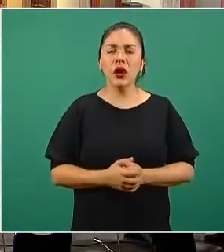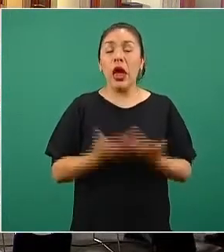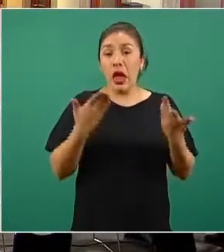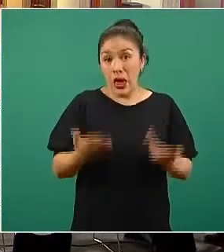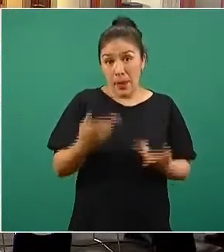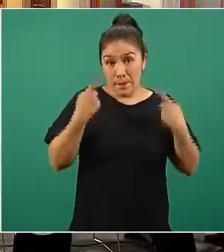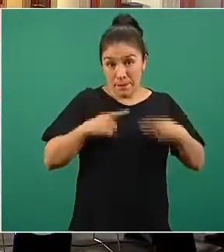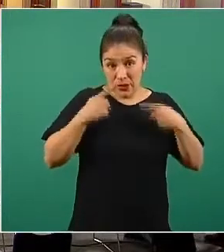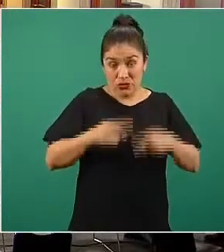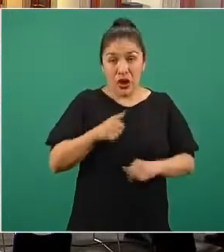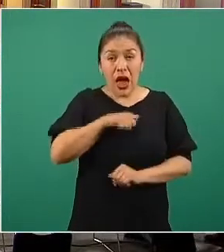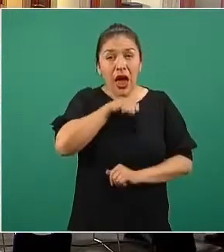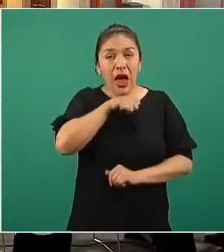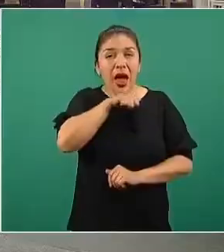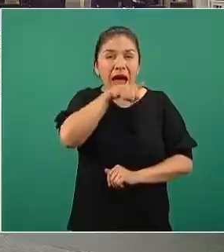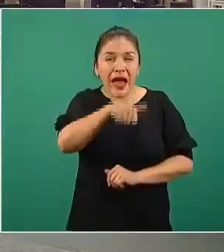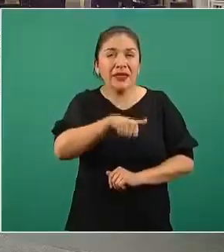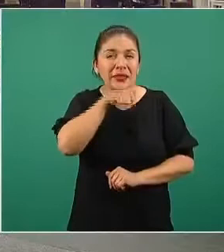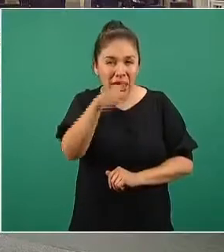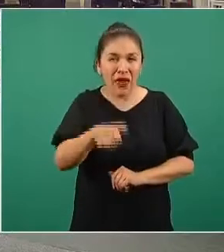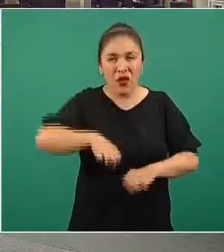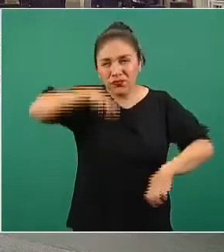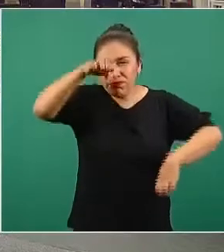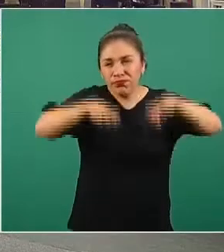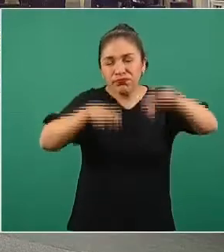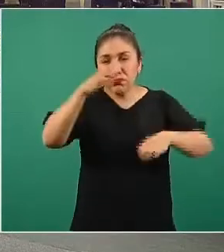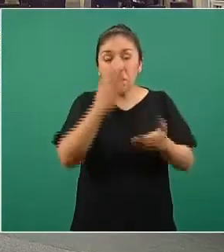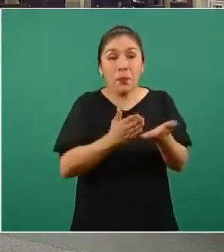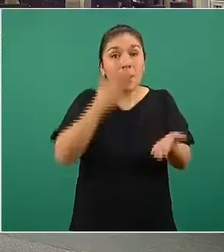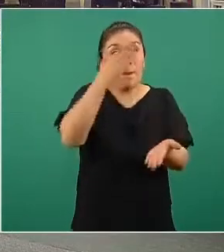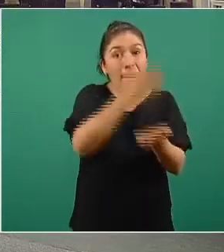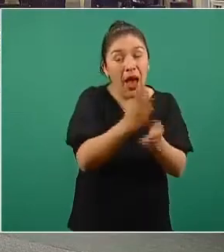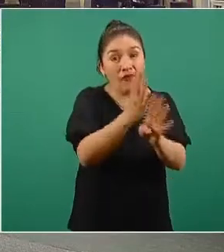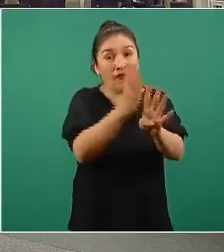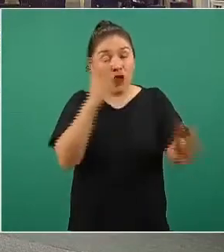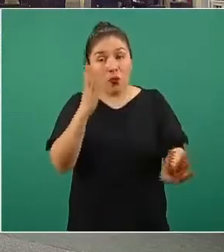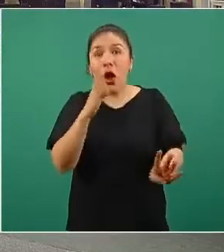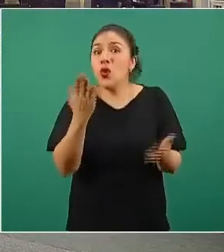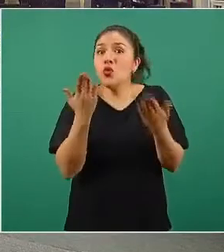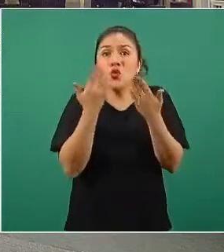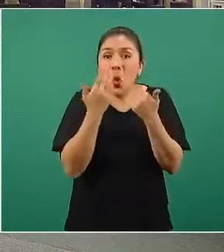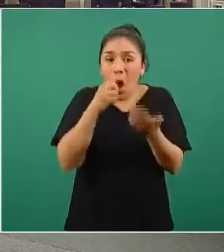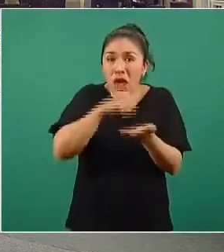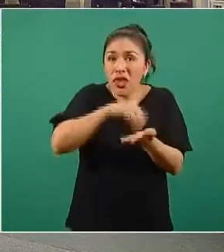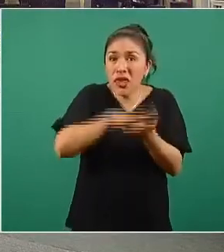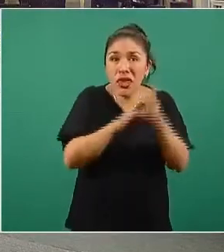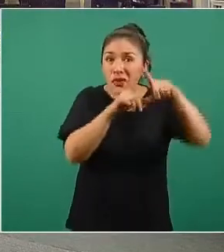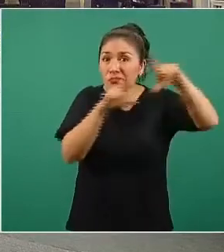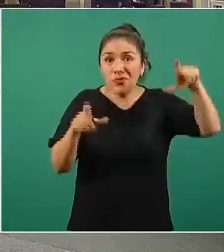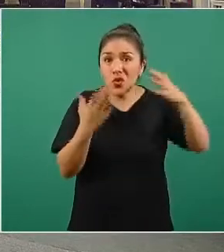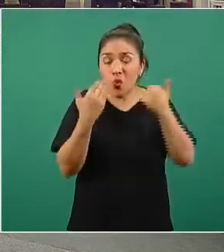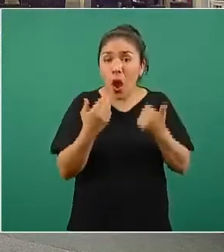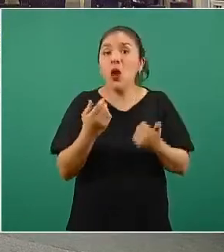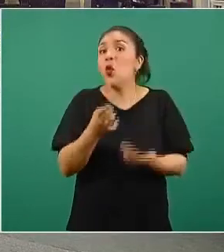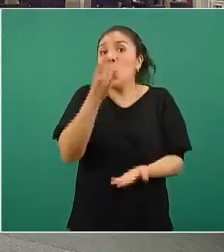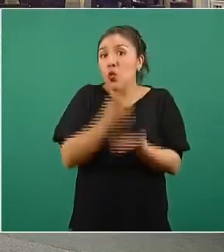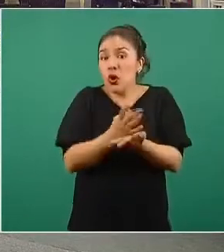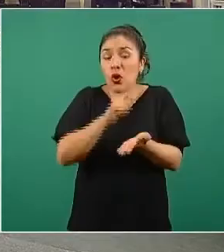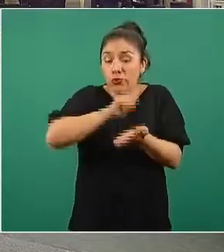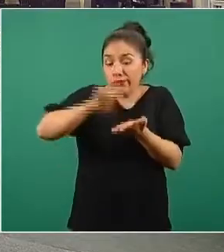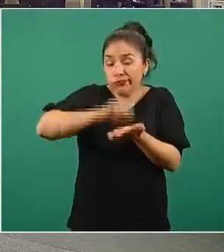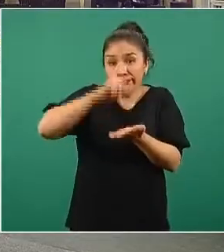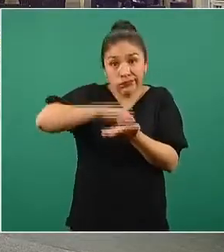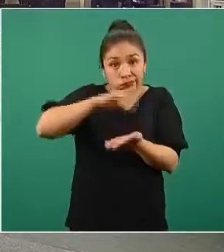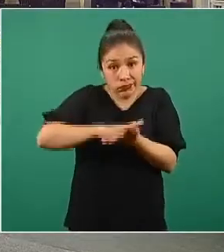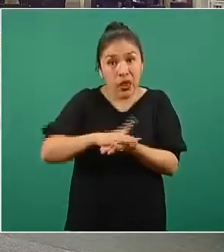adultos mayores que acudan y que no tienen este registro solo serán registrados, no serán vacunados. ¿Se les volvería o